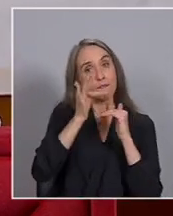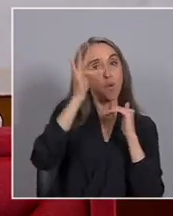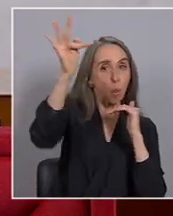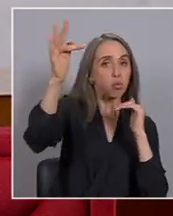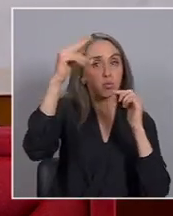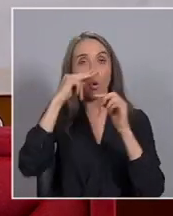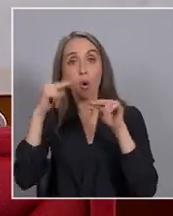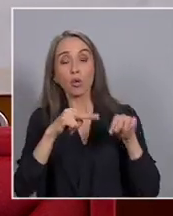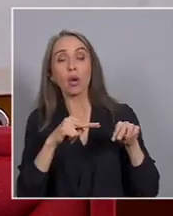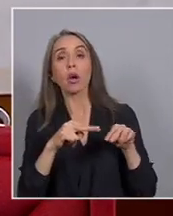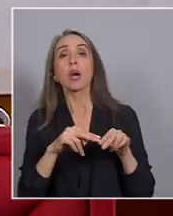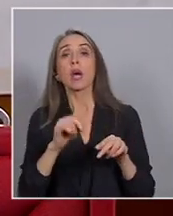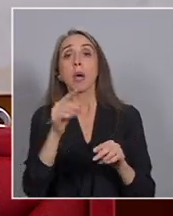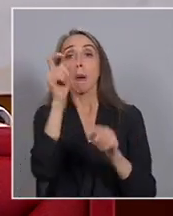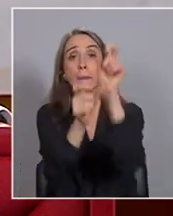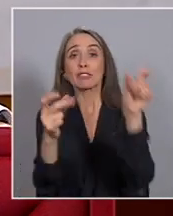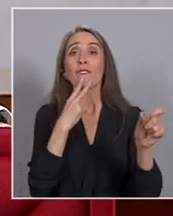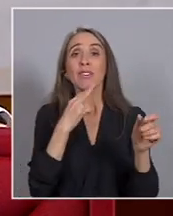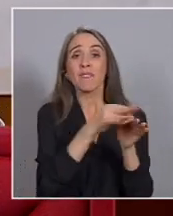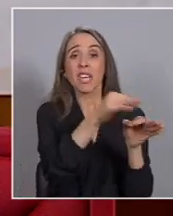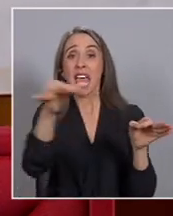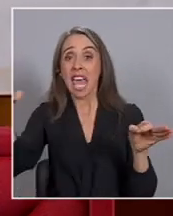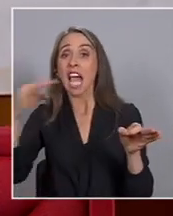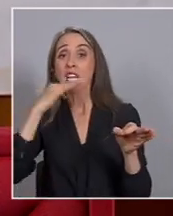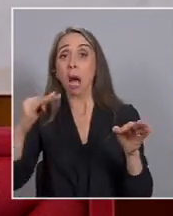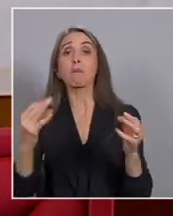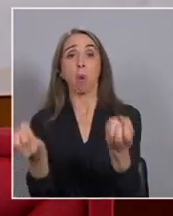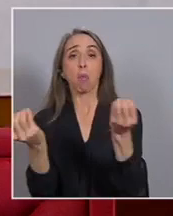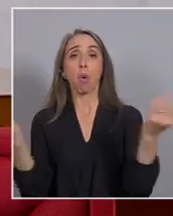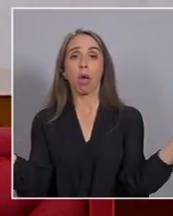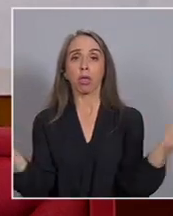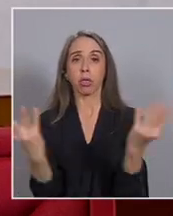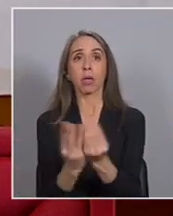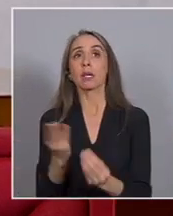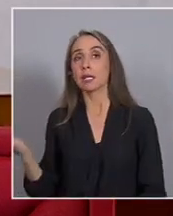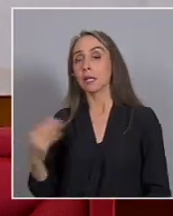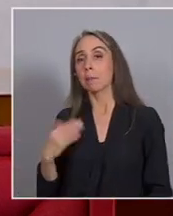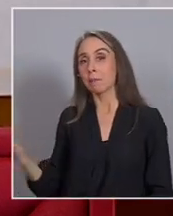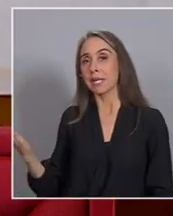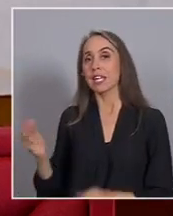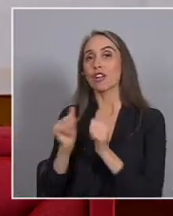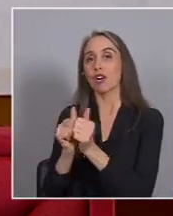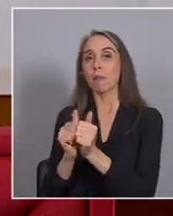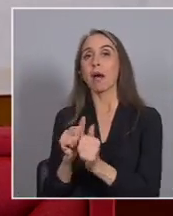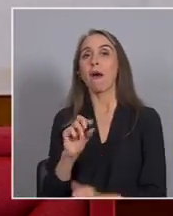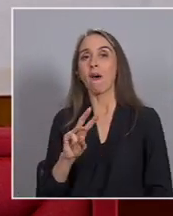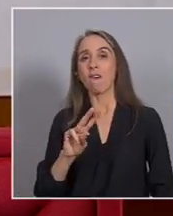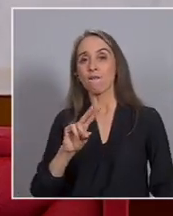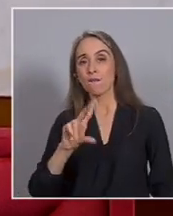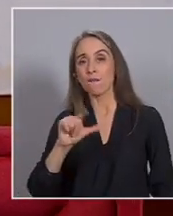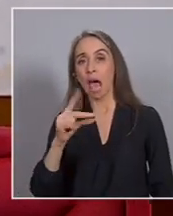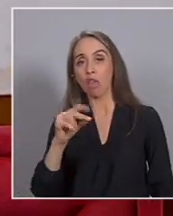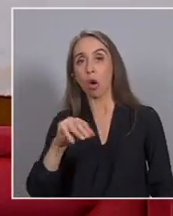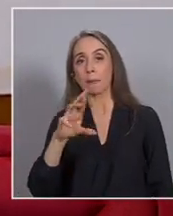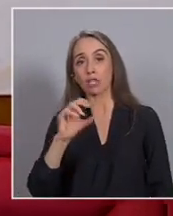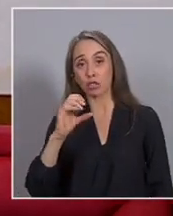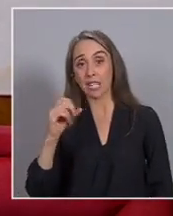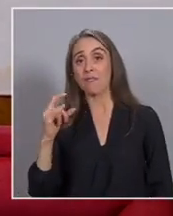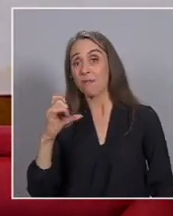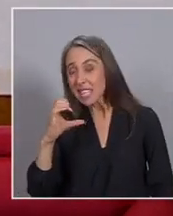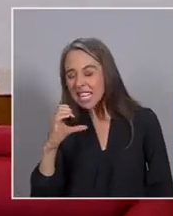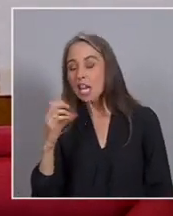de ir despoblando Chile. Lo sabe mi colega Vlado Mirosevic, Estuvimos hace poquito en la región de